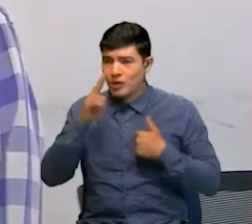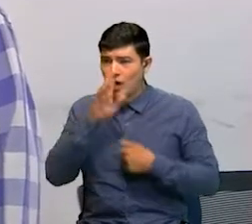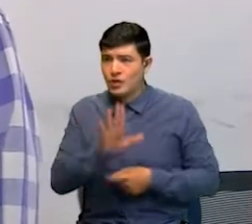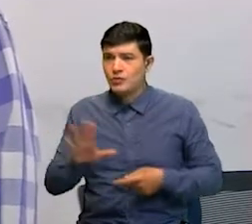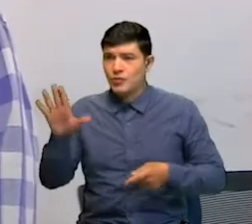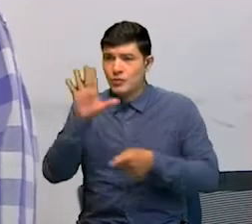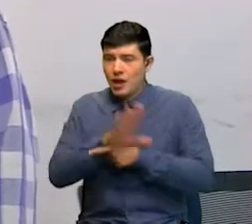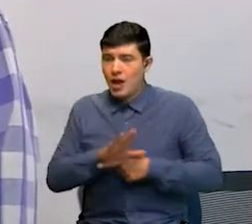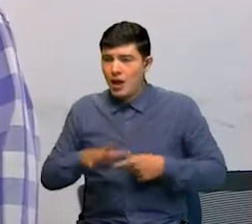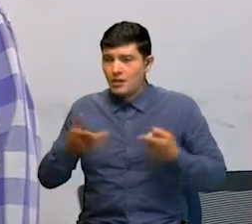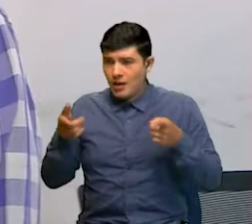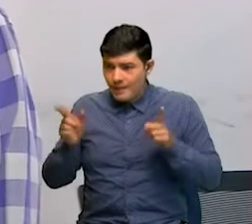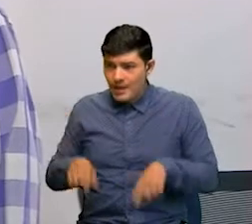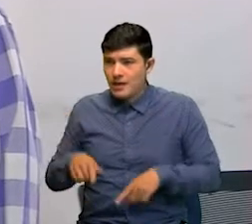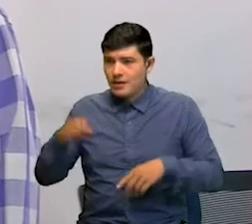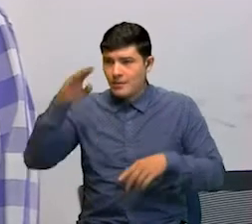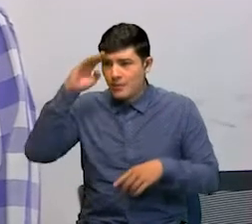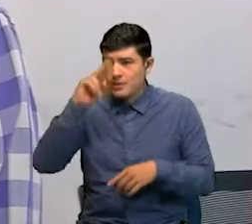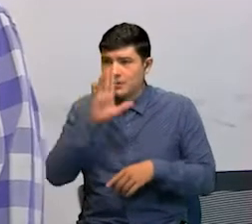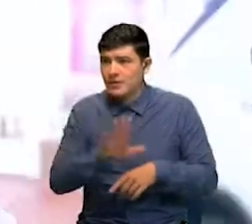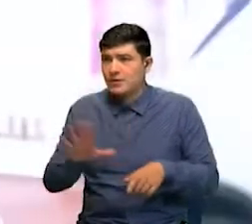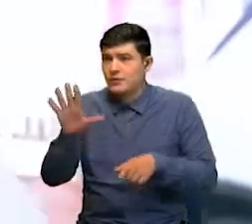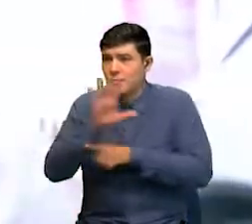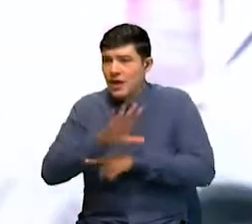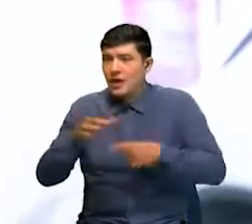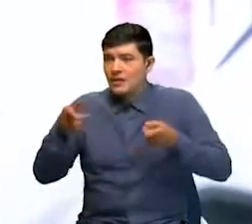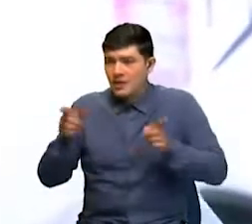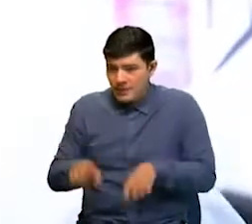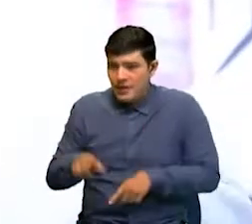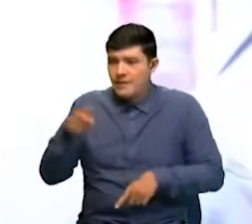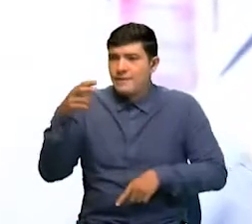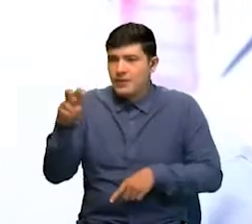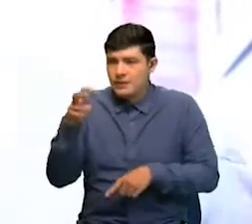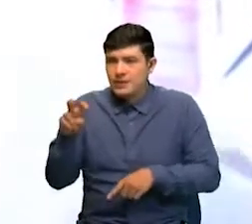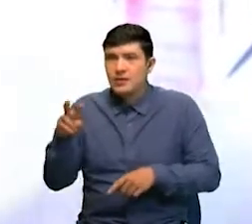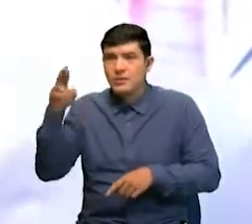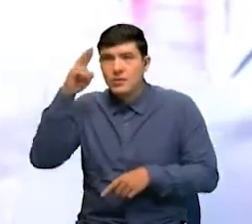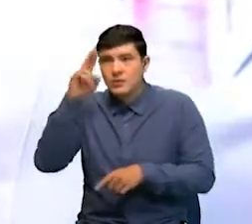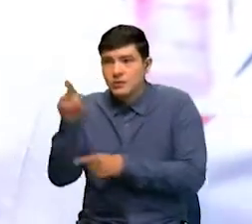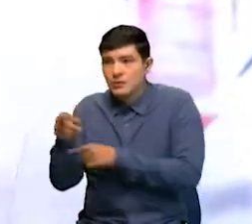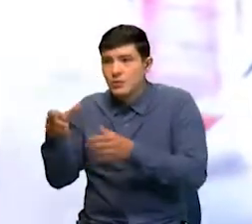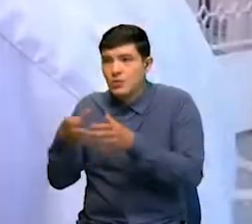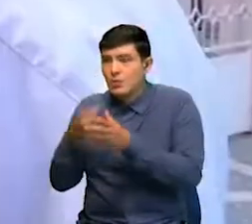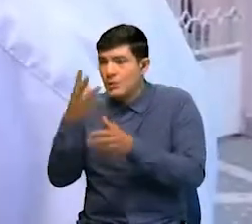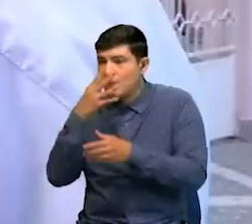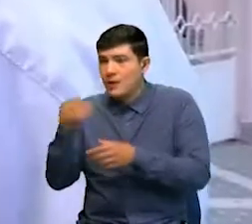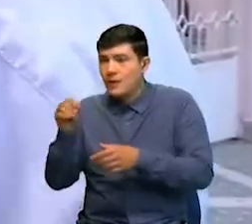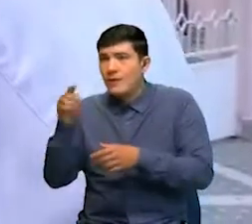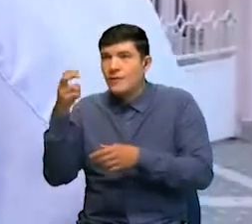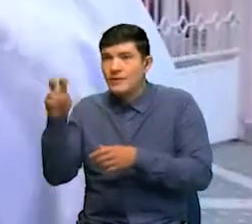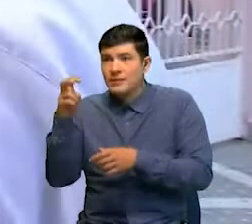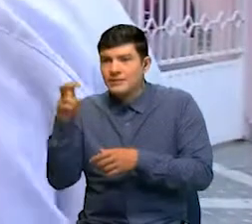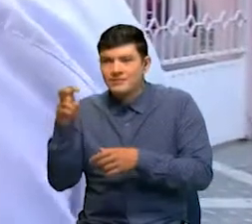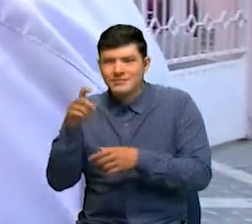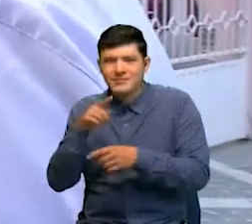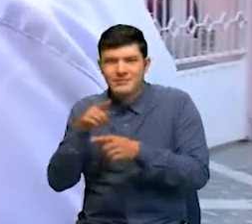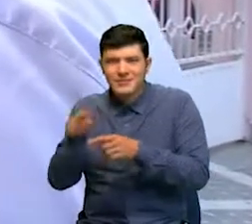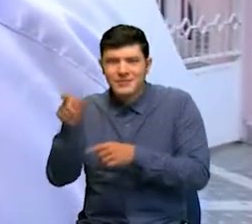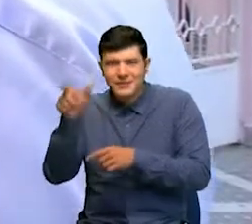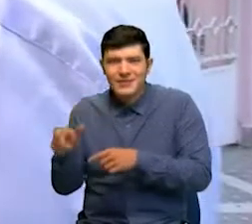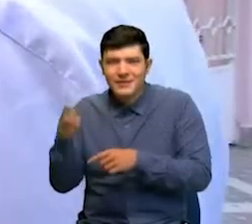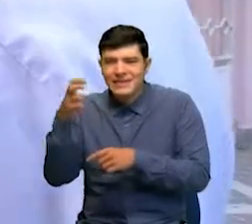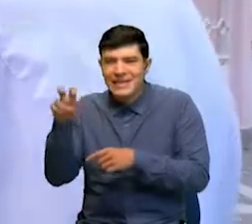solamente el ejército sino la policía y la fiscalía por su parte corona retirar la policía carlos villadiego expresa que es